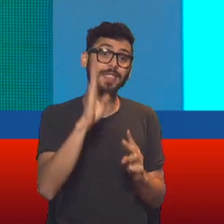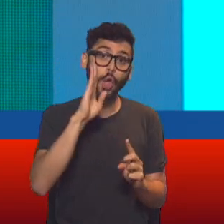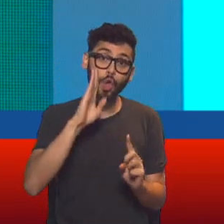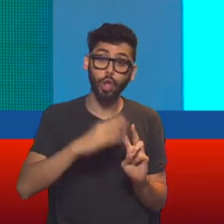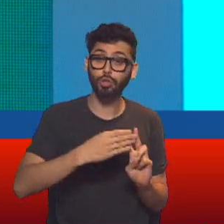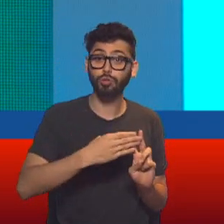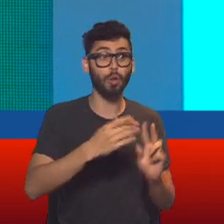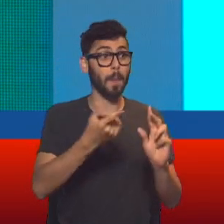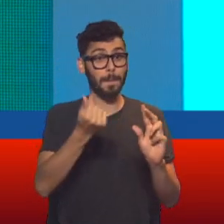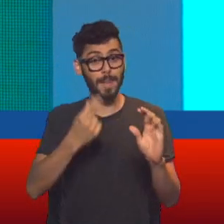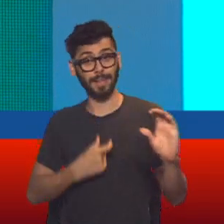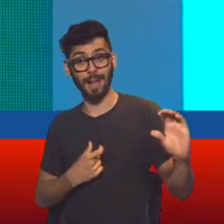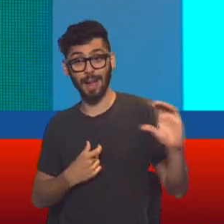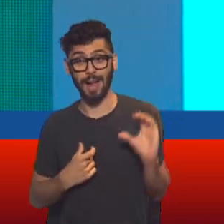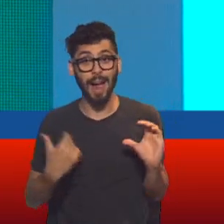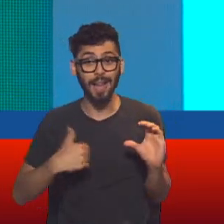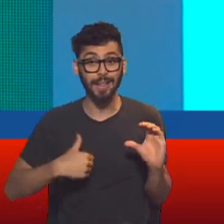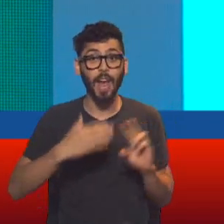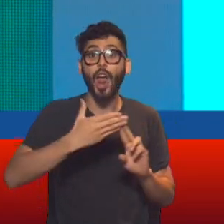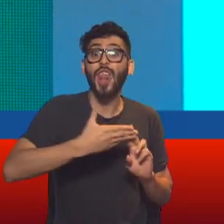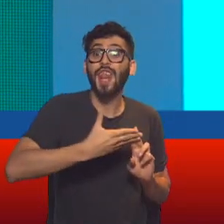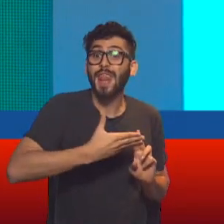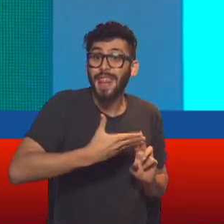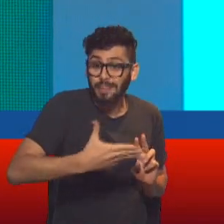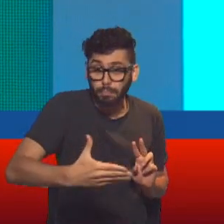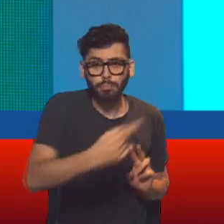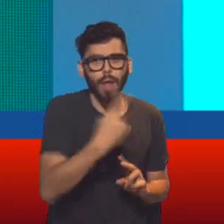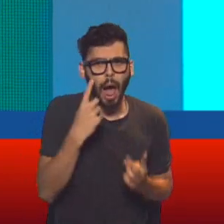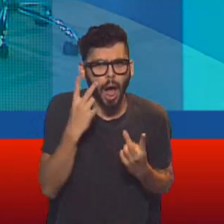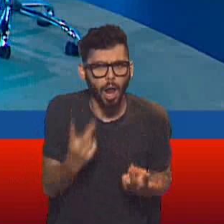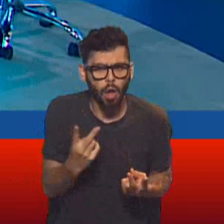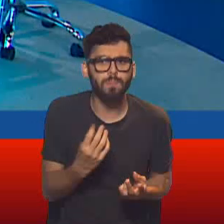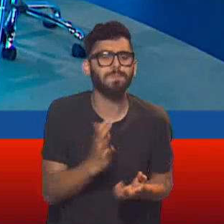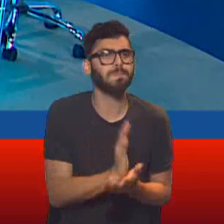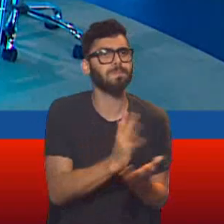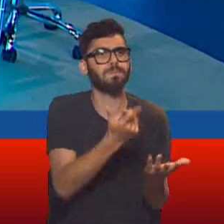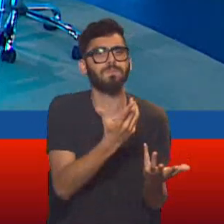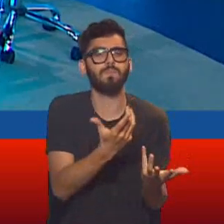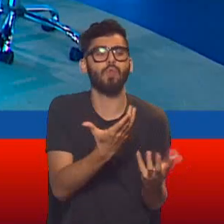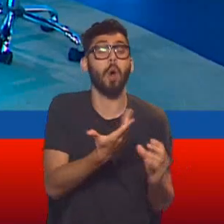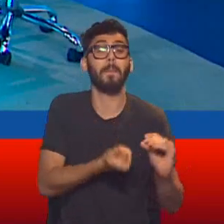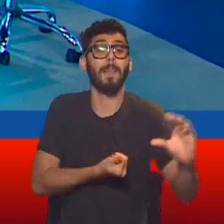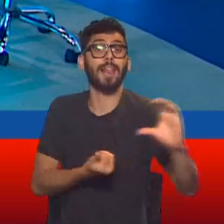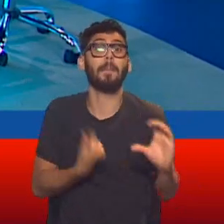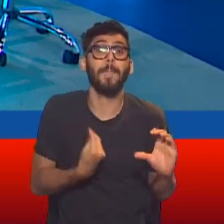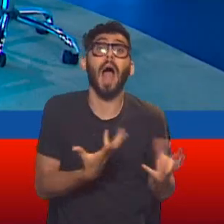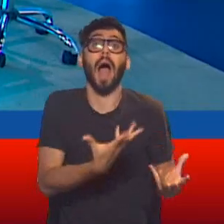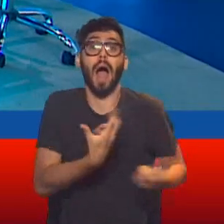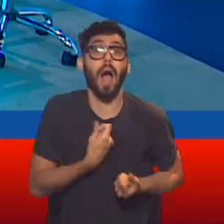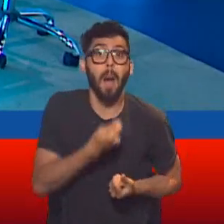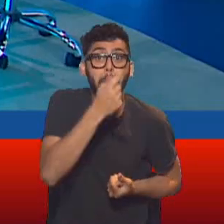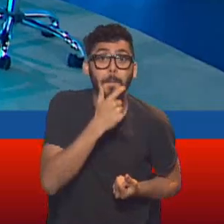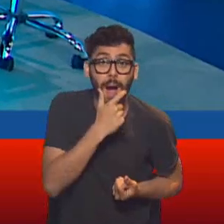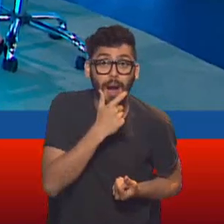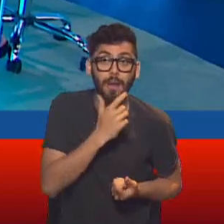tiempo después de haber otorgado el crédito a la Argentina, reconoce que había sido justamente para poder apoyar al gobierno de Mauricio Macri y con la constancia de